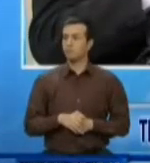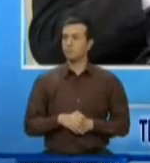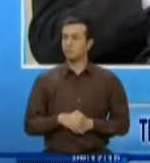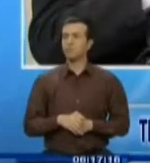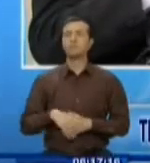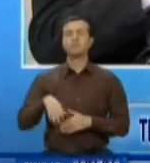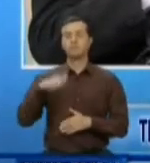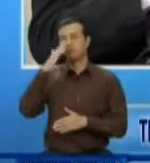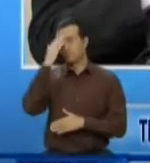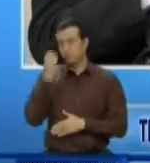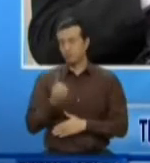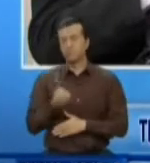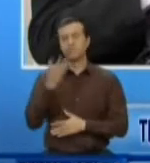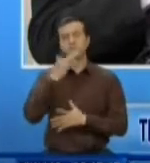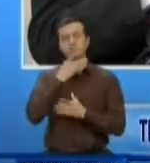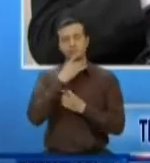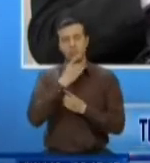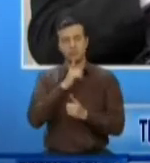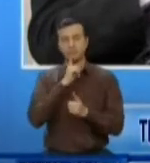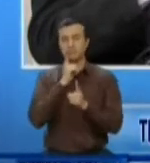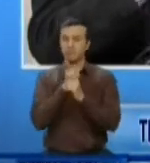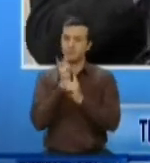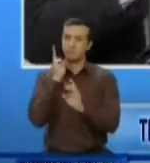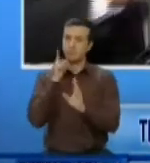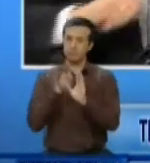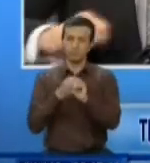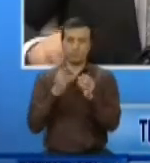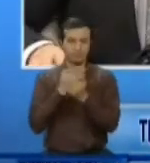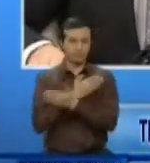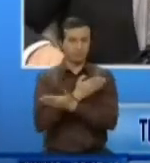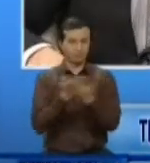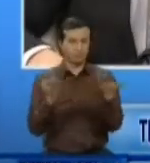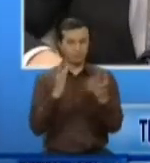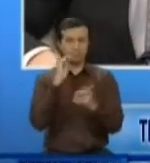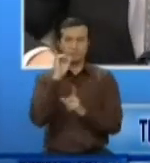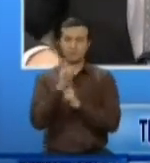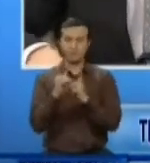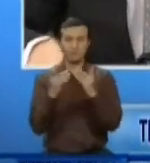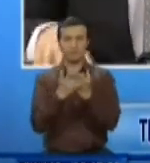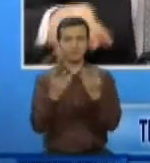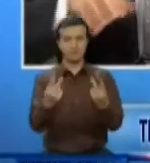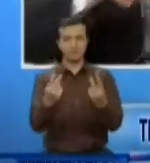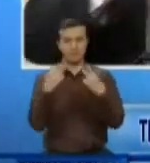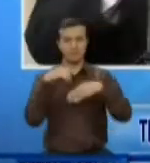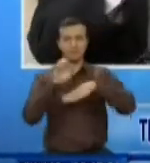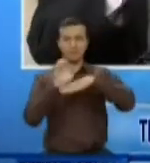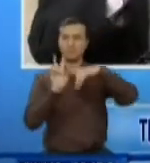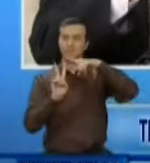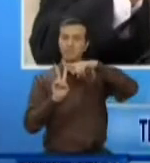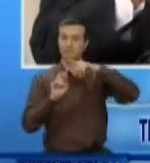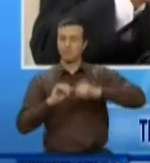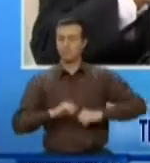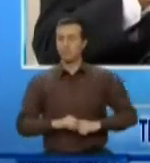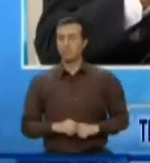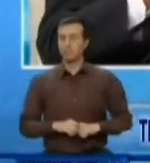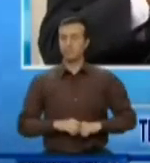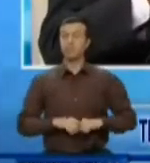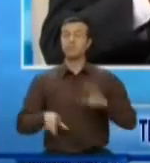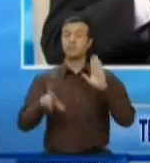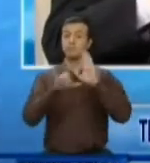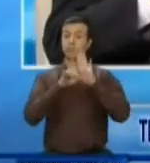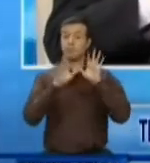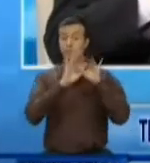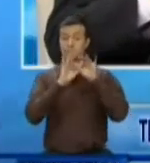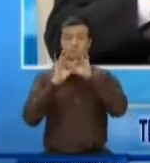carlos muy buenos días un placer siempre estar con usted y con los que ven la ley de alianzas